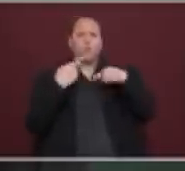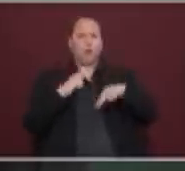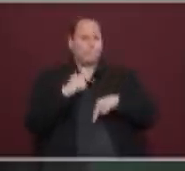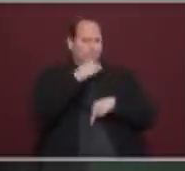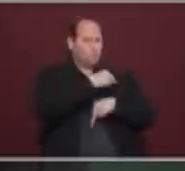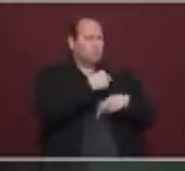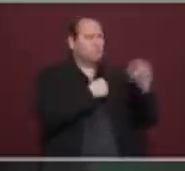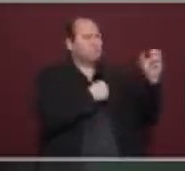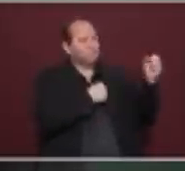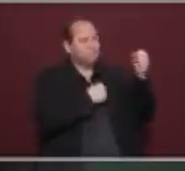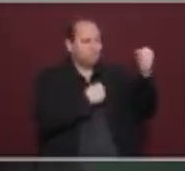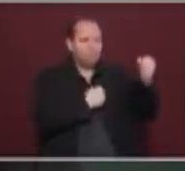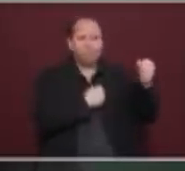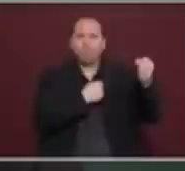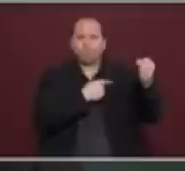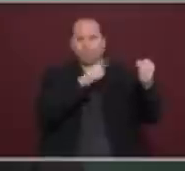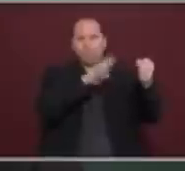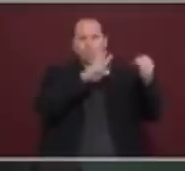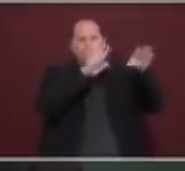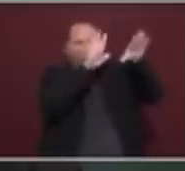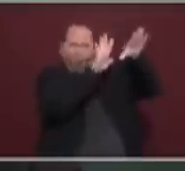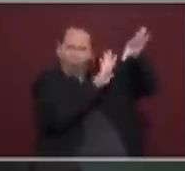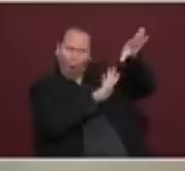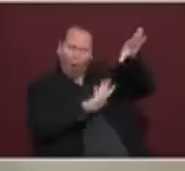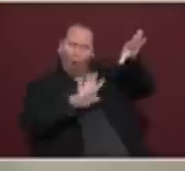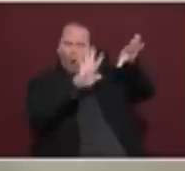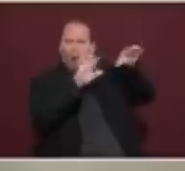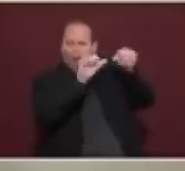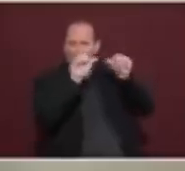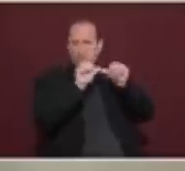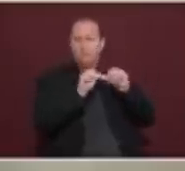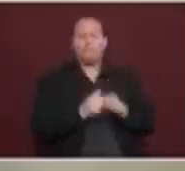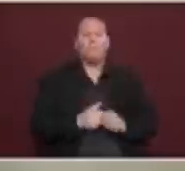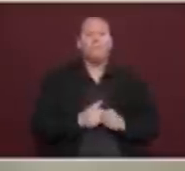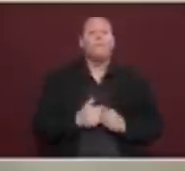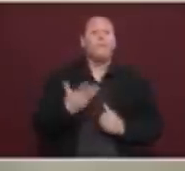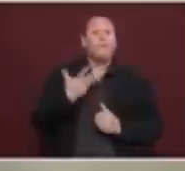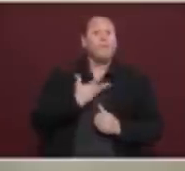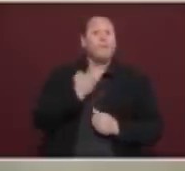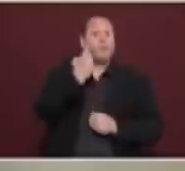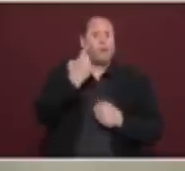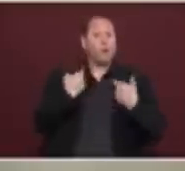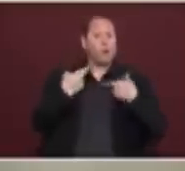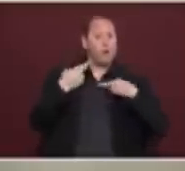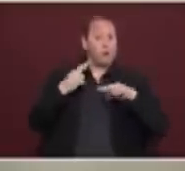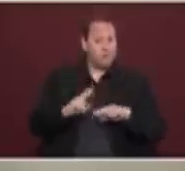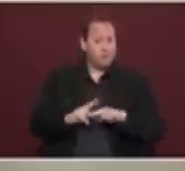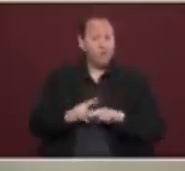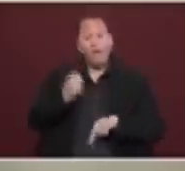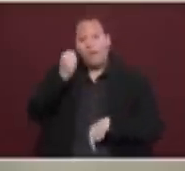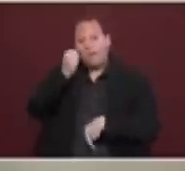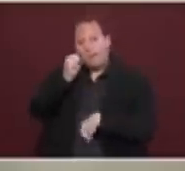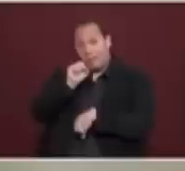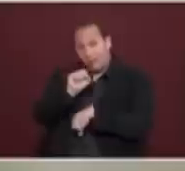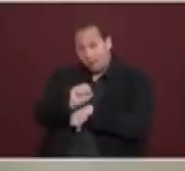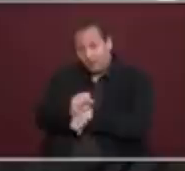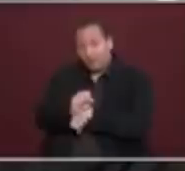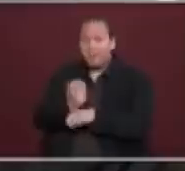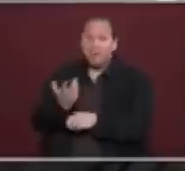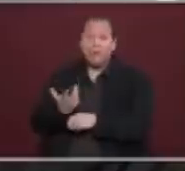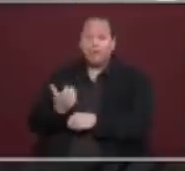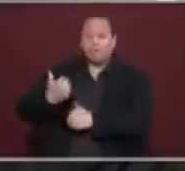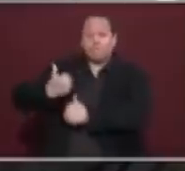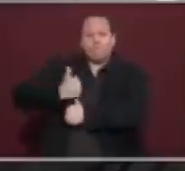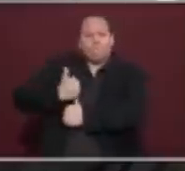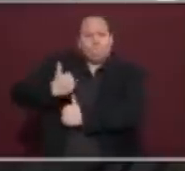en el estado mayor de la guardia nacional un representante de la secretaría de la